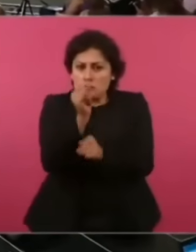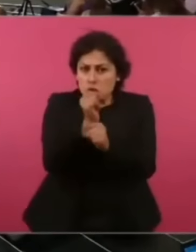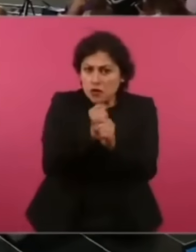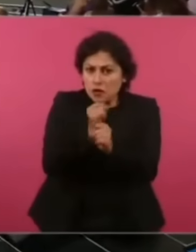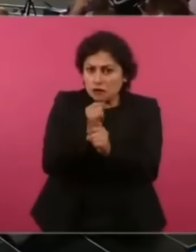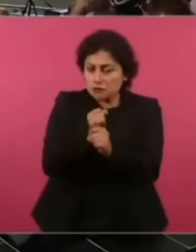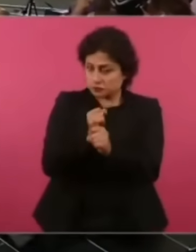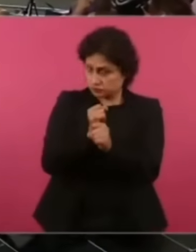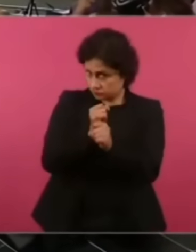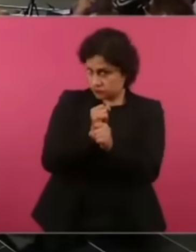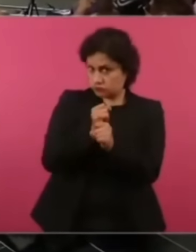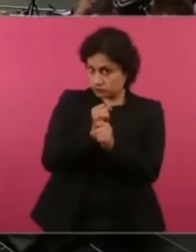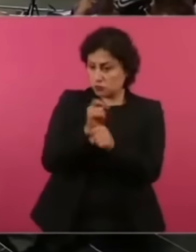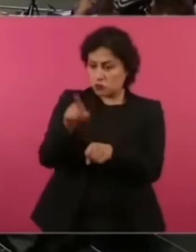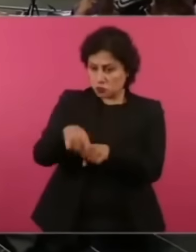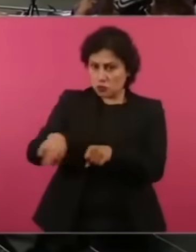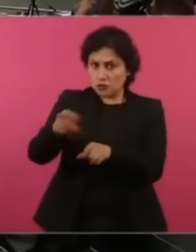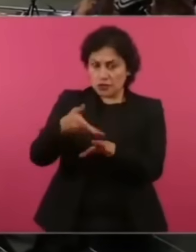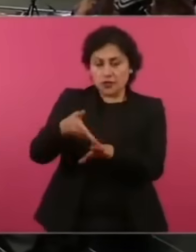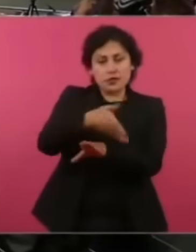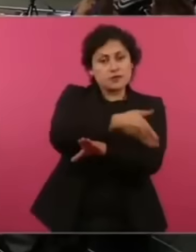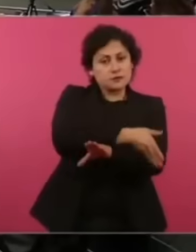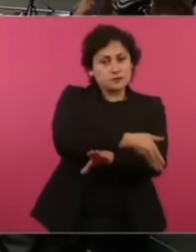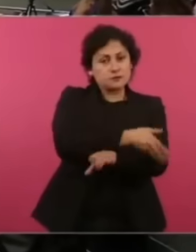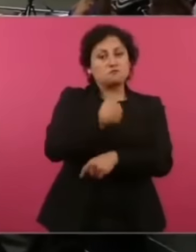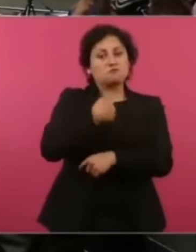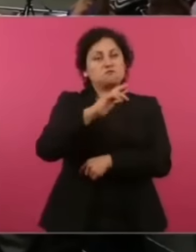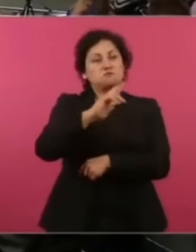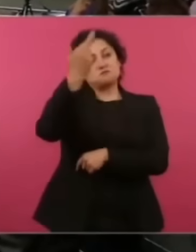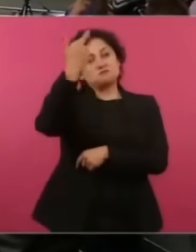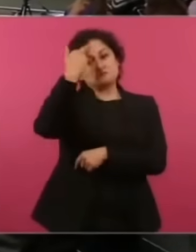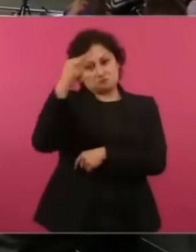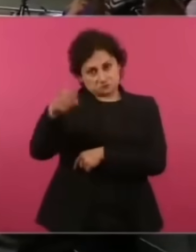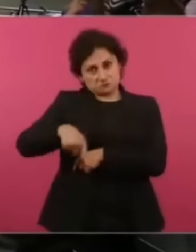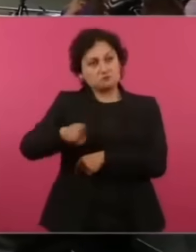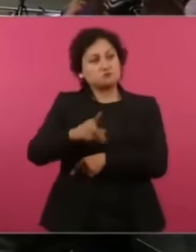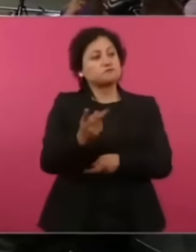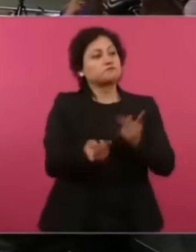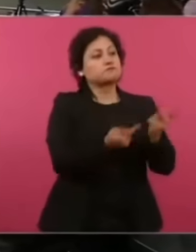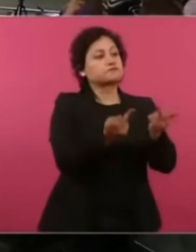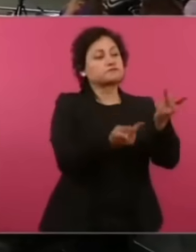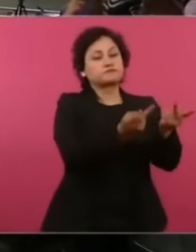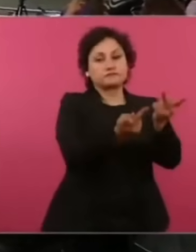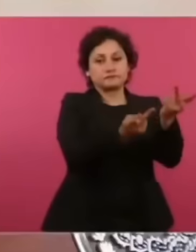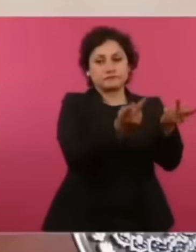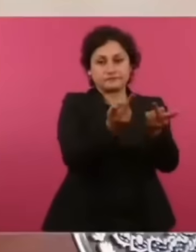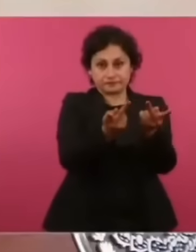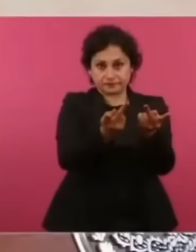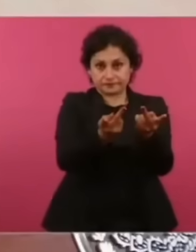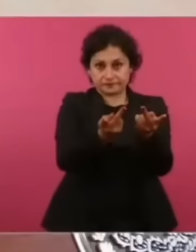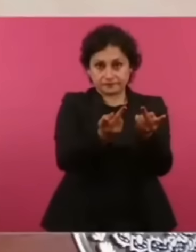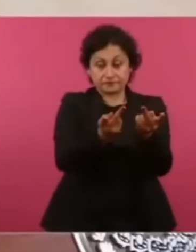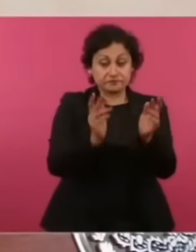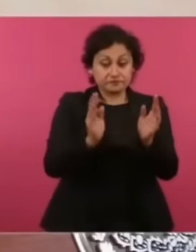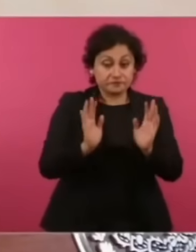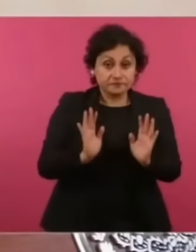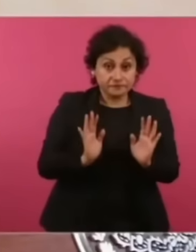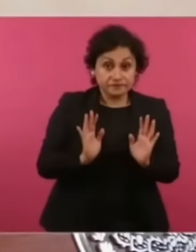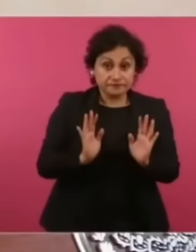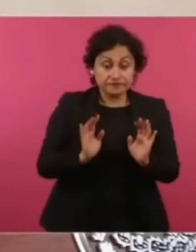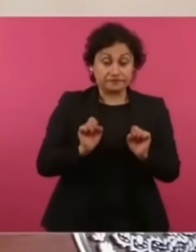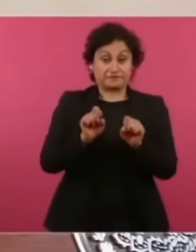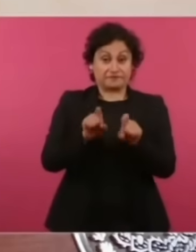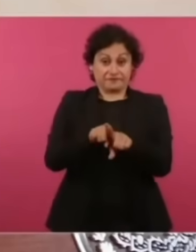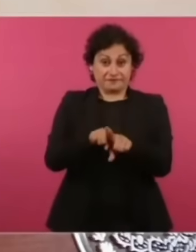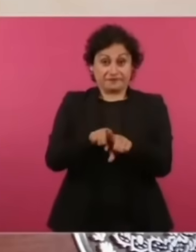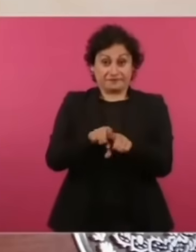recuerdo que hacían encuestas, a lo mejor los mismos que hacen las